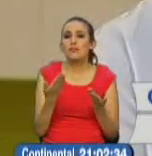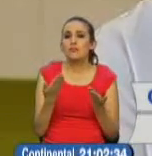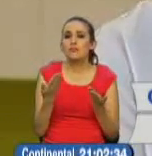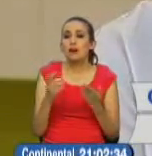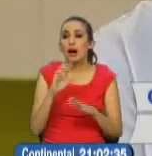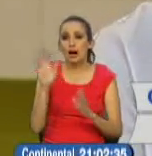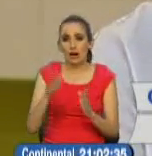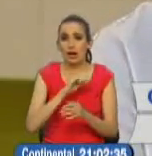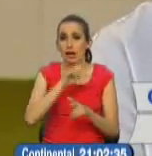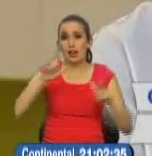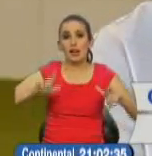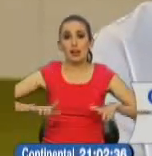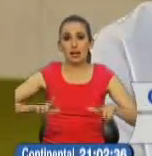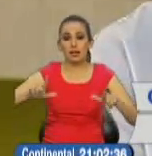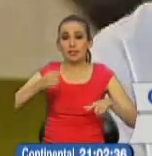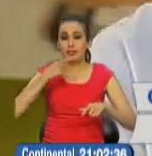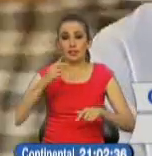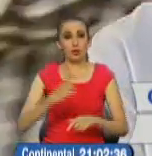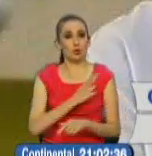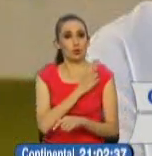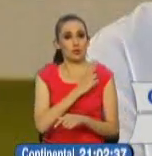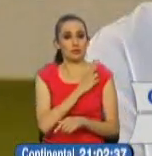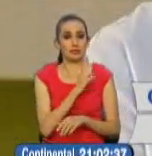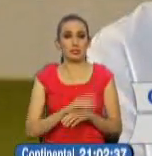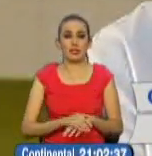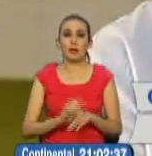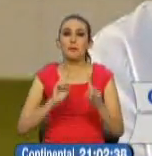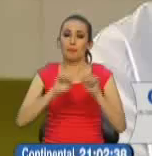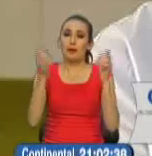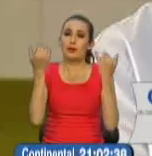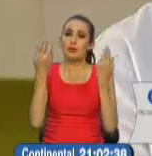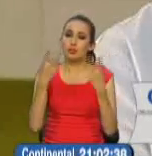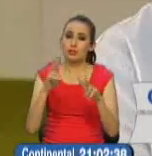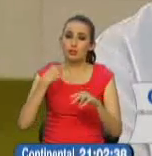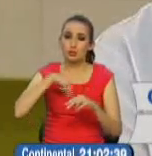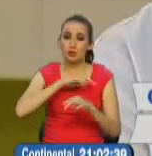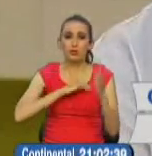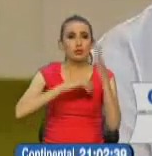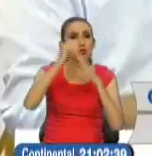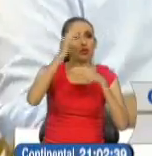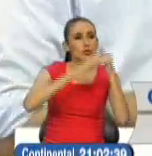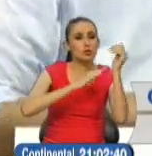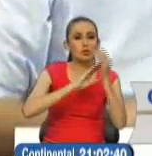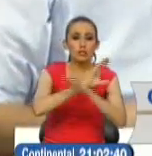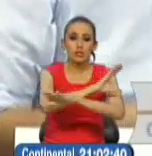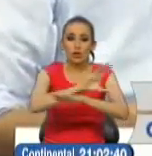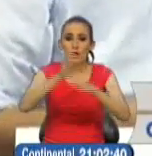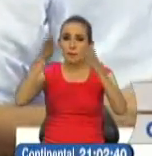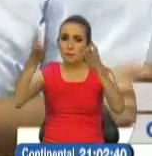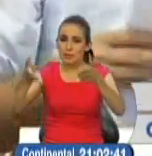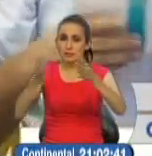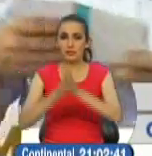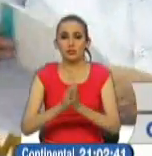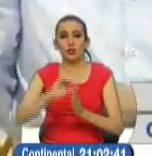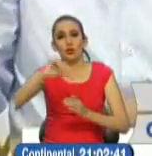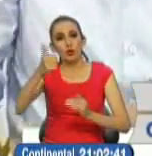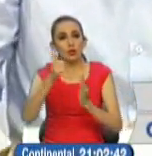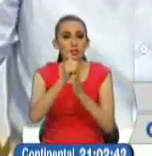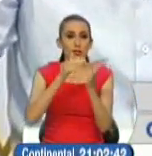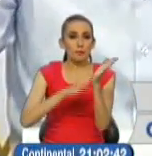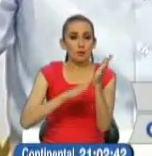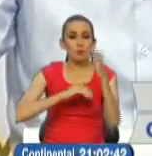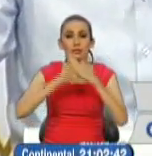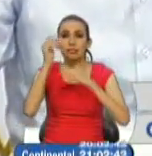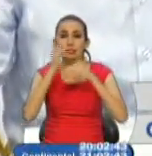que Lenin nos ofreció. Universidad, pero nosotros queremos la construcción con los campesinos. Otra de las propuestas es la construcción